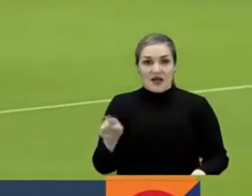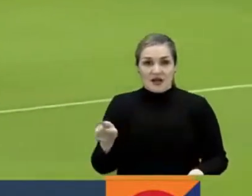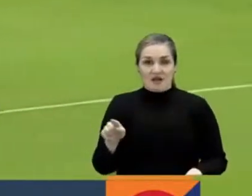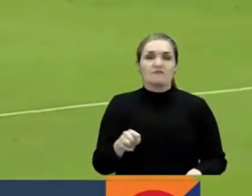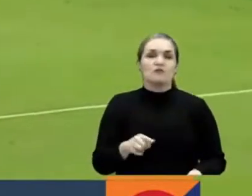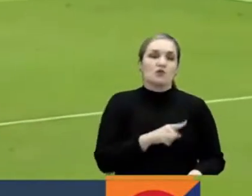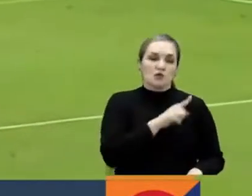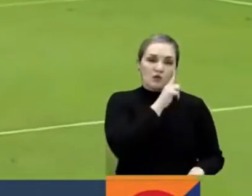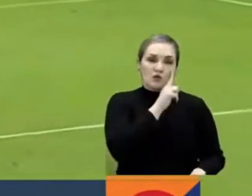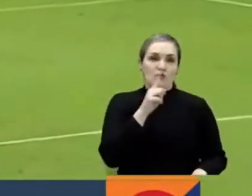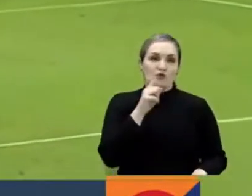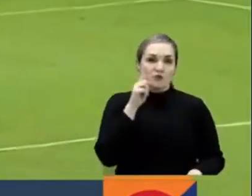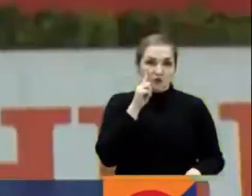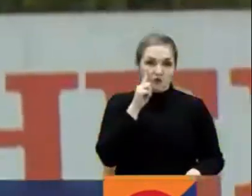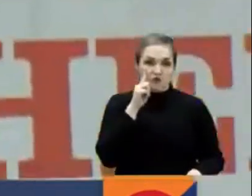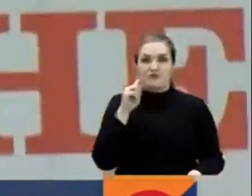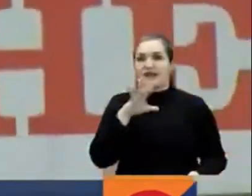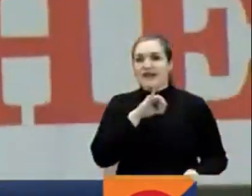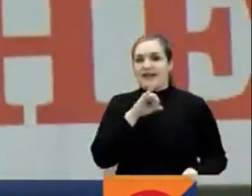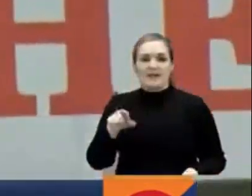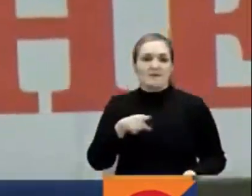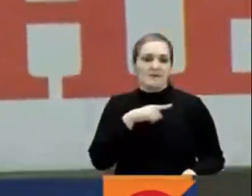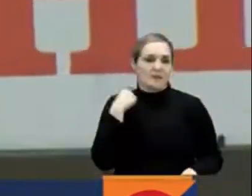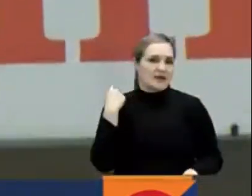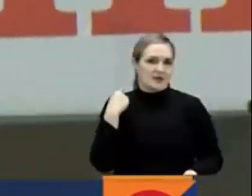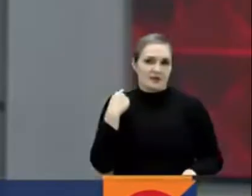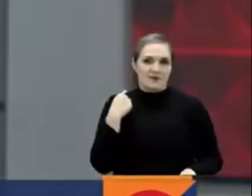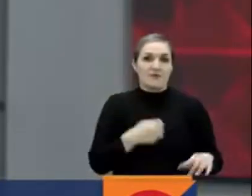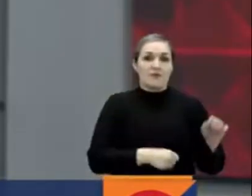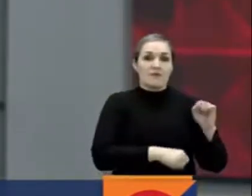de Barranquilla con gol de Carlos Vaca.